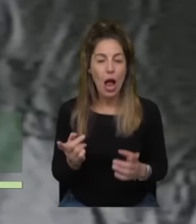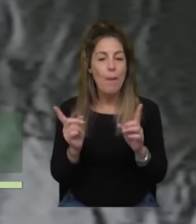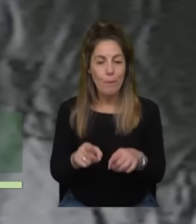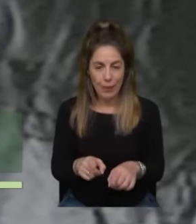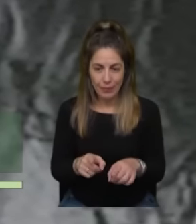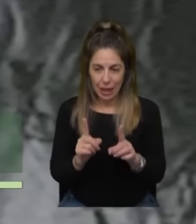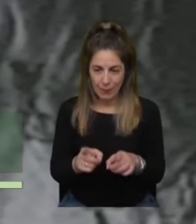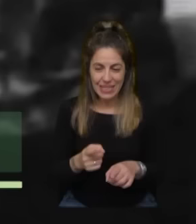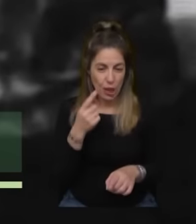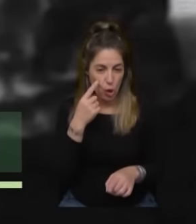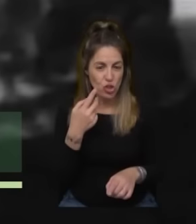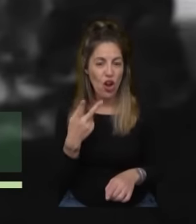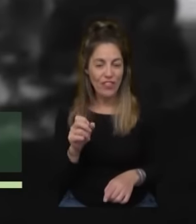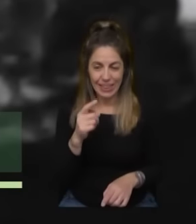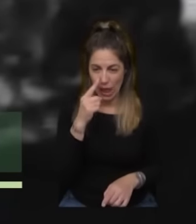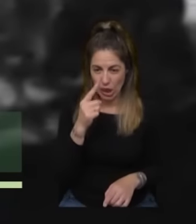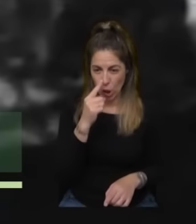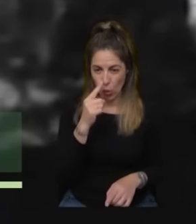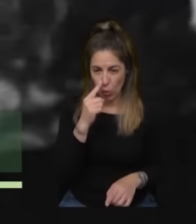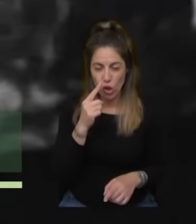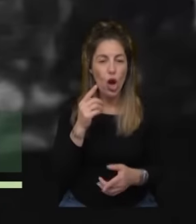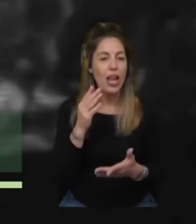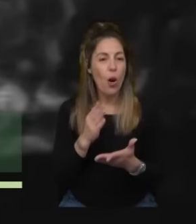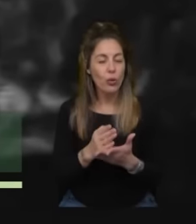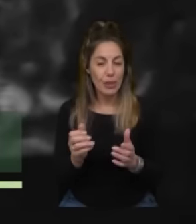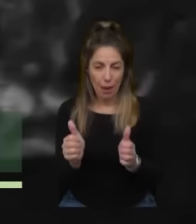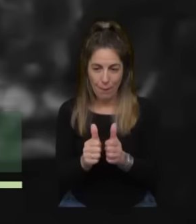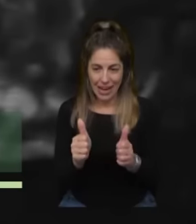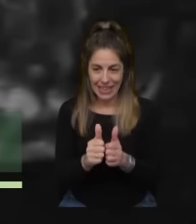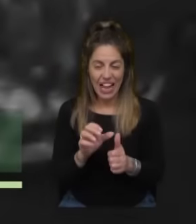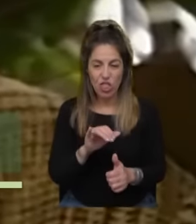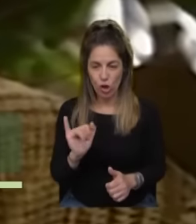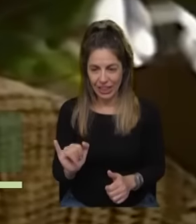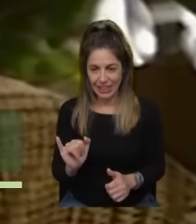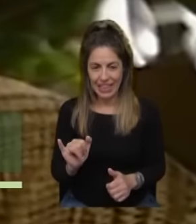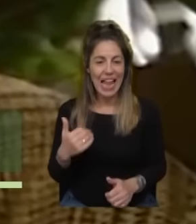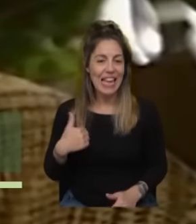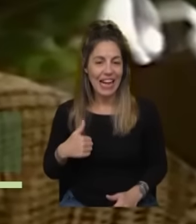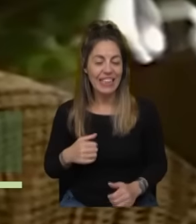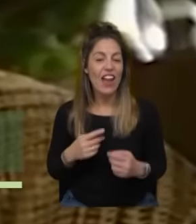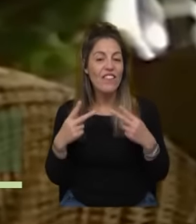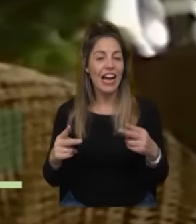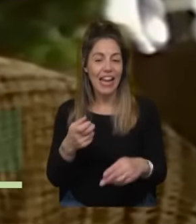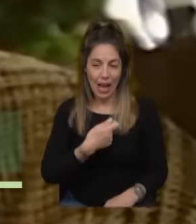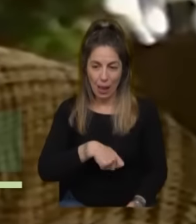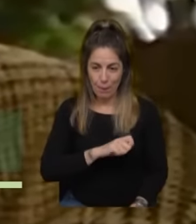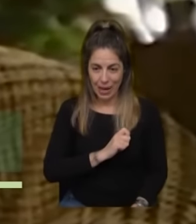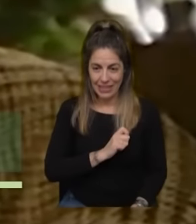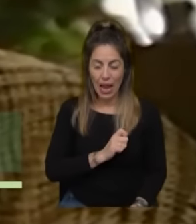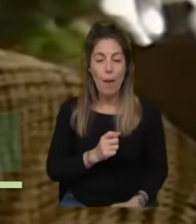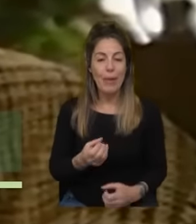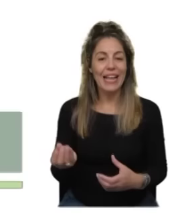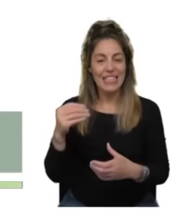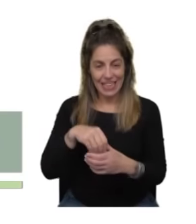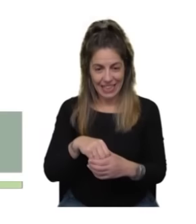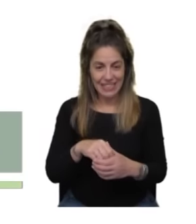iniciativa también se conoció que el 20 de junio la última pareja de Onetti, la argentina Dorothea Moore, viajará a España para ser parte del ingreso de la obra de Onetti a la